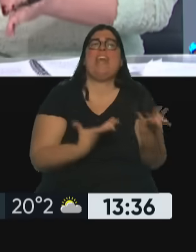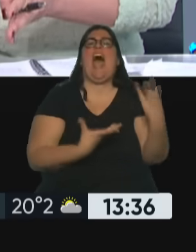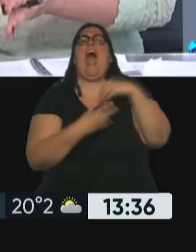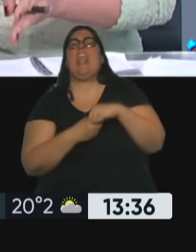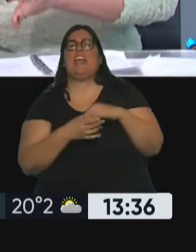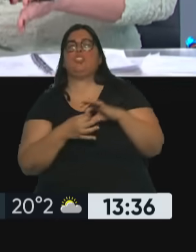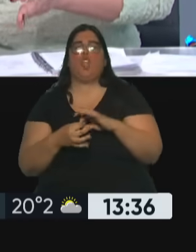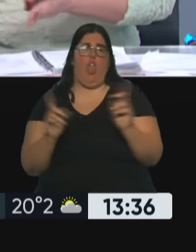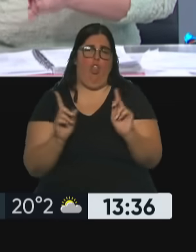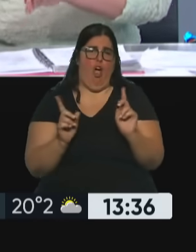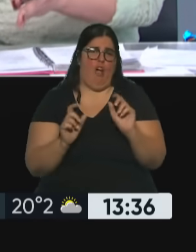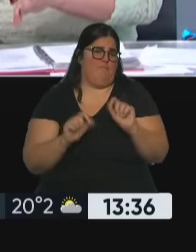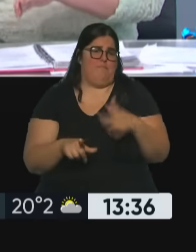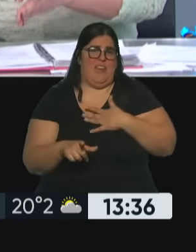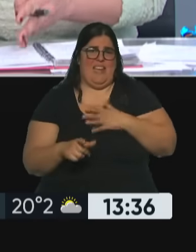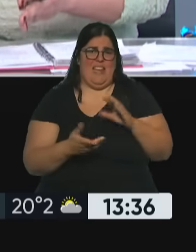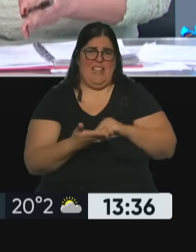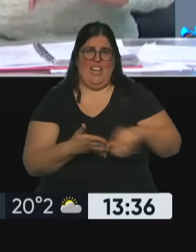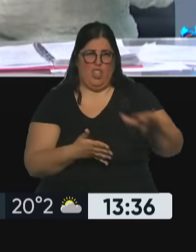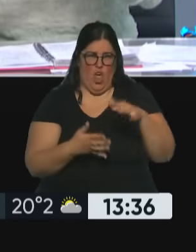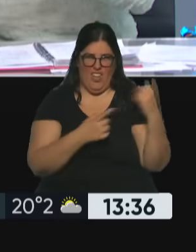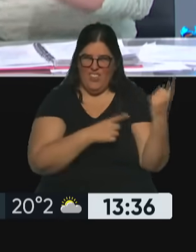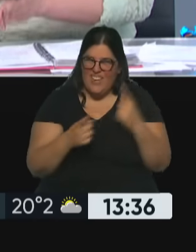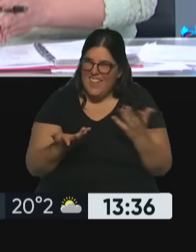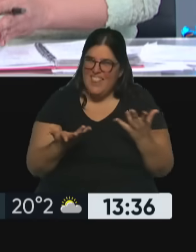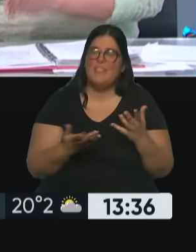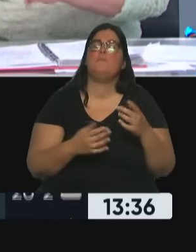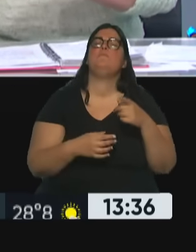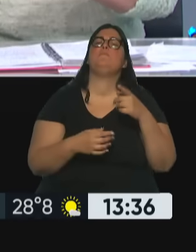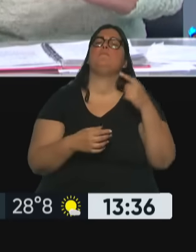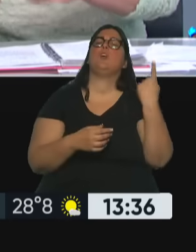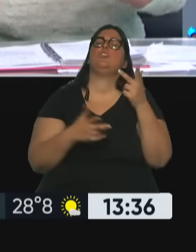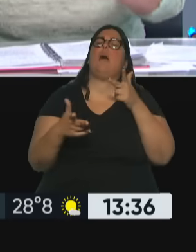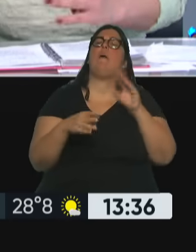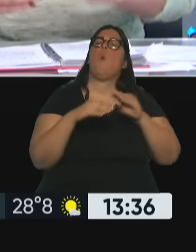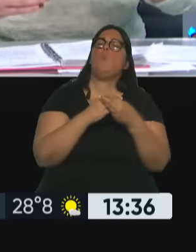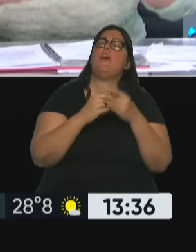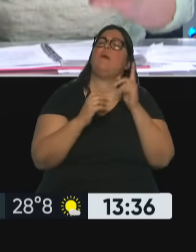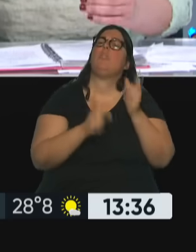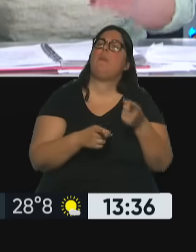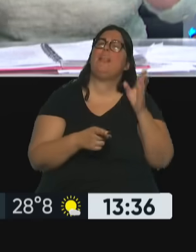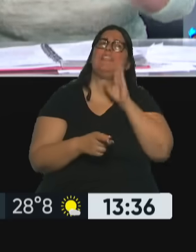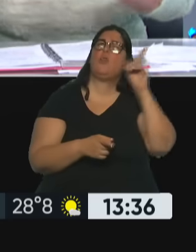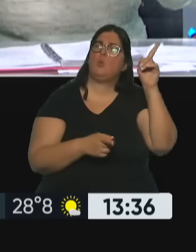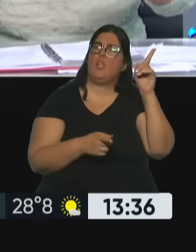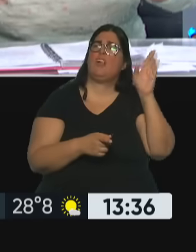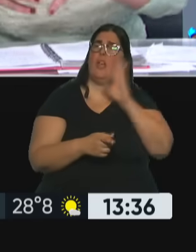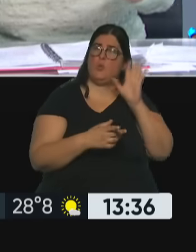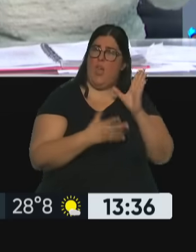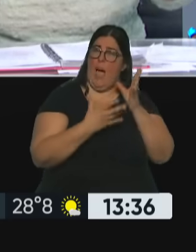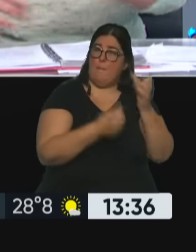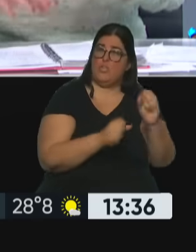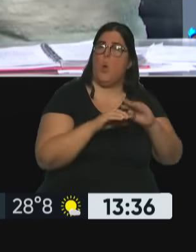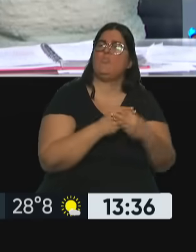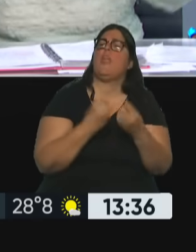cuando hablamos de guerra, hablamos no solamente de Guyana, hablamos de Estados Unidos, que Estados Unidos no es que apoya a Guyana porque,